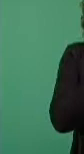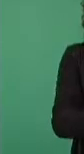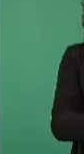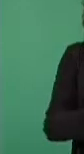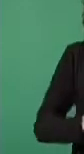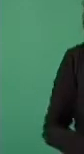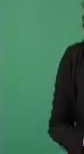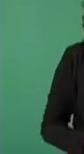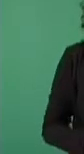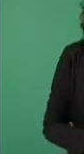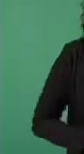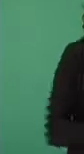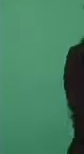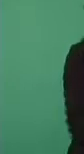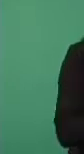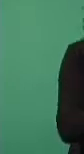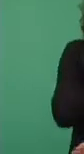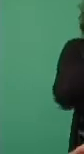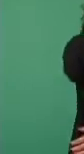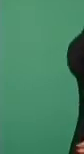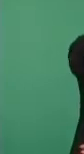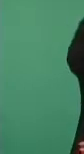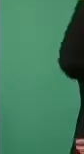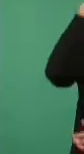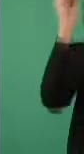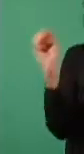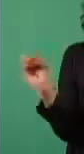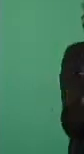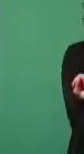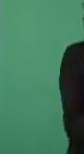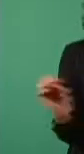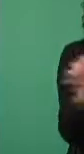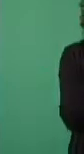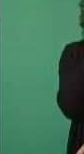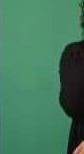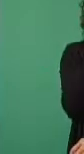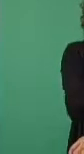ni a opinar de nada.